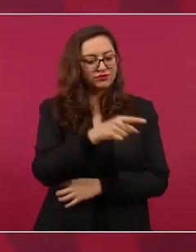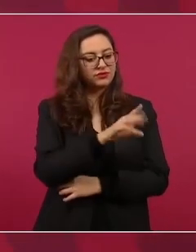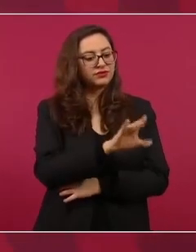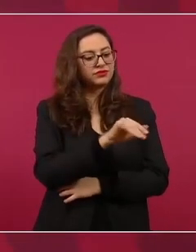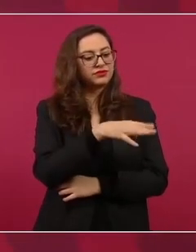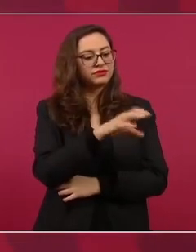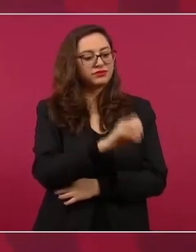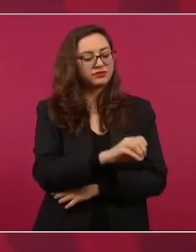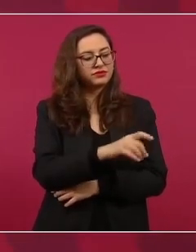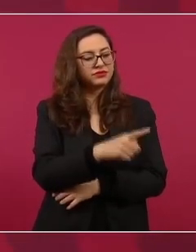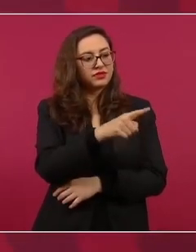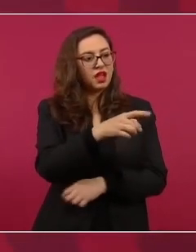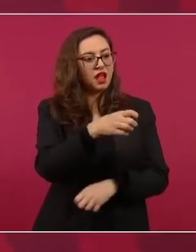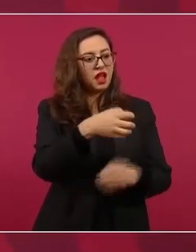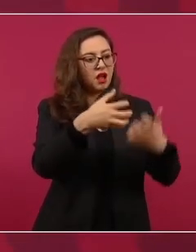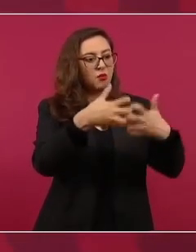y